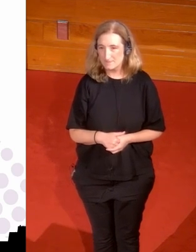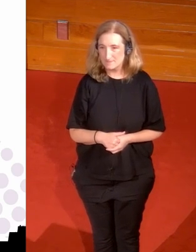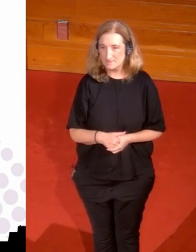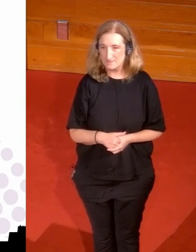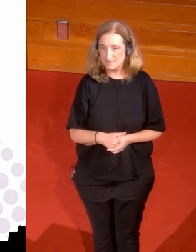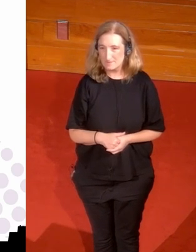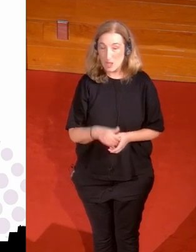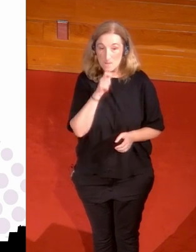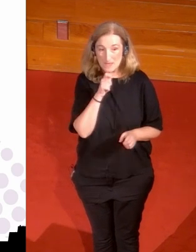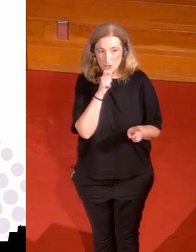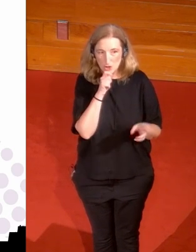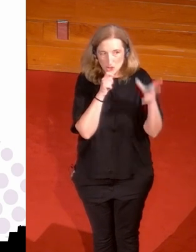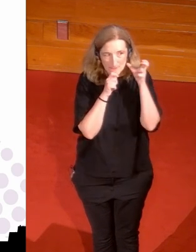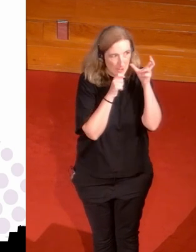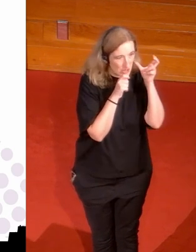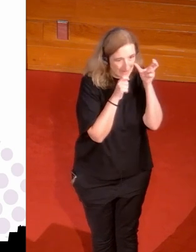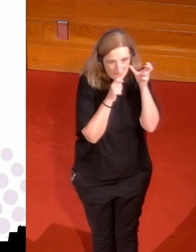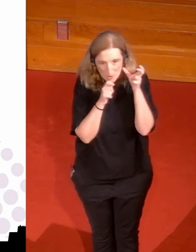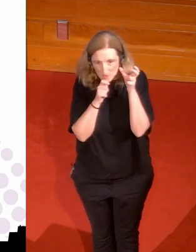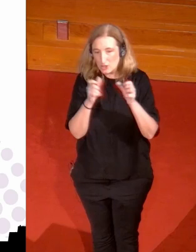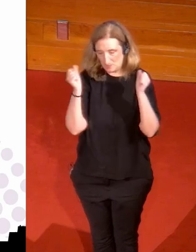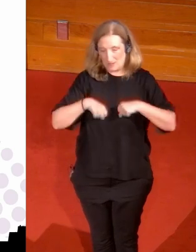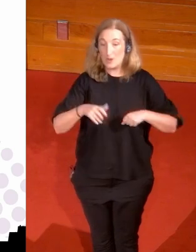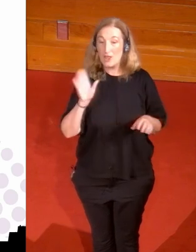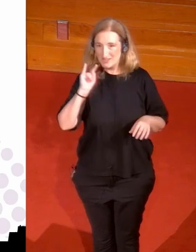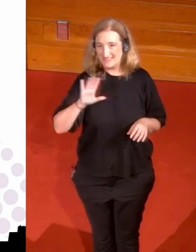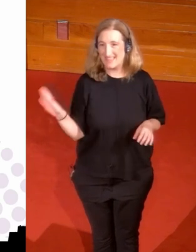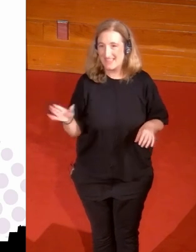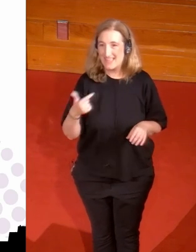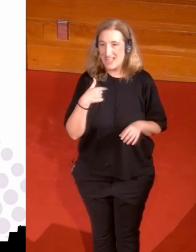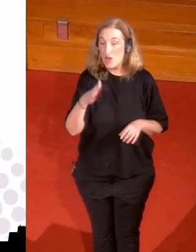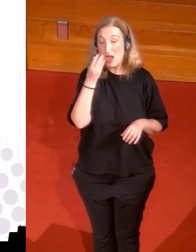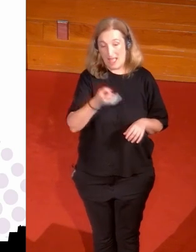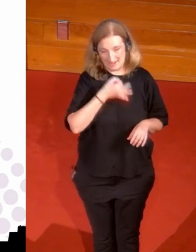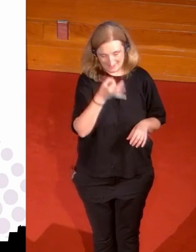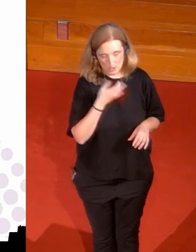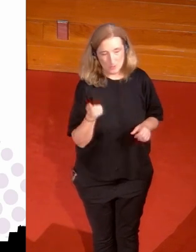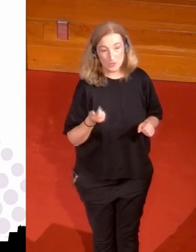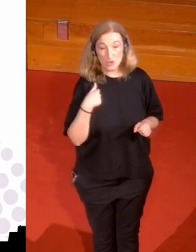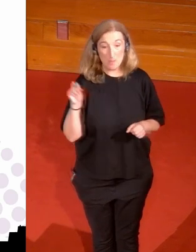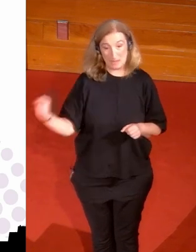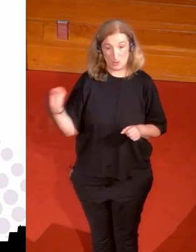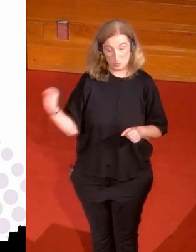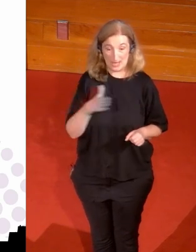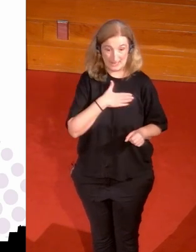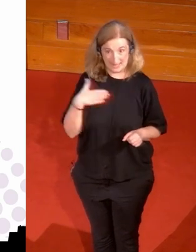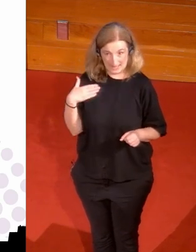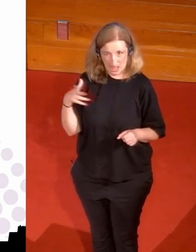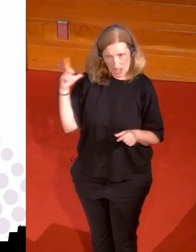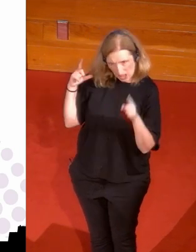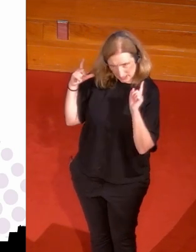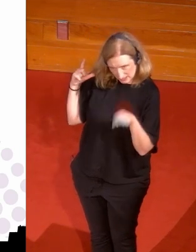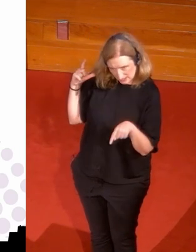Es que no sé si se oye este micro a ver se oye vale arras Yo quiero preguntarte sobre estabas